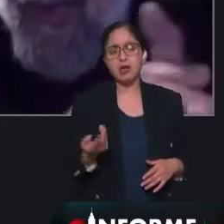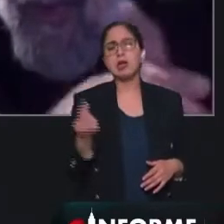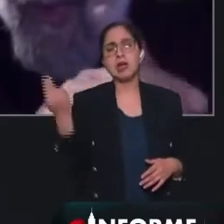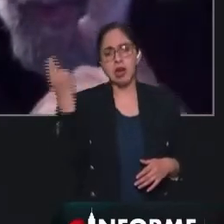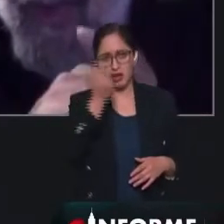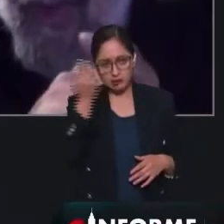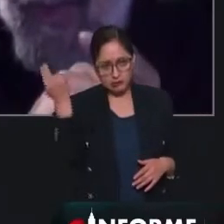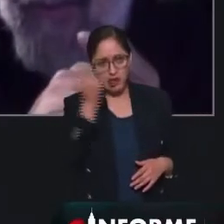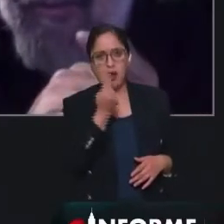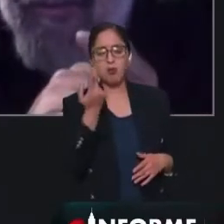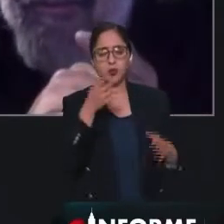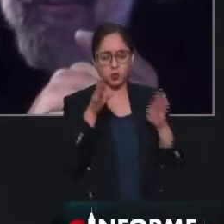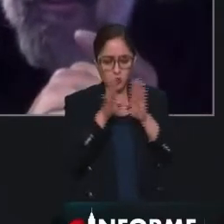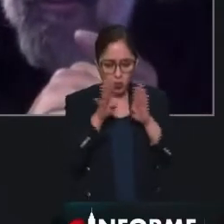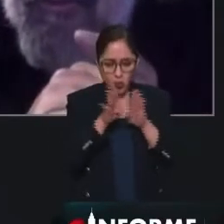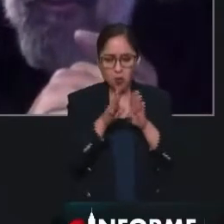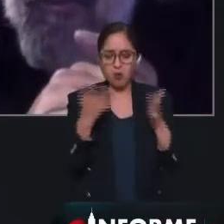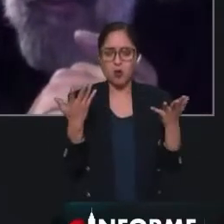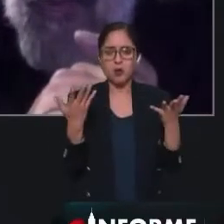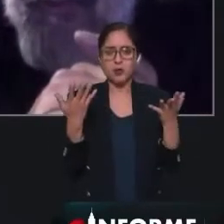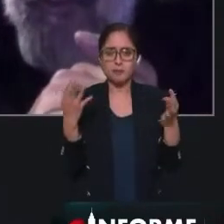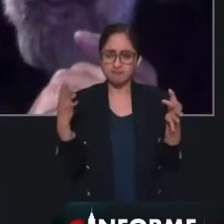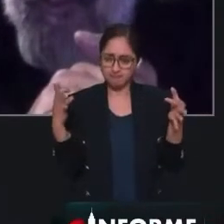un tejido.